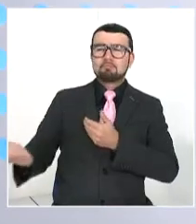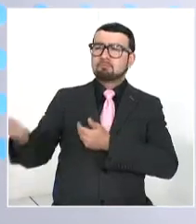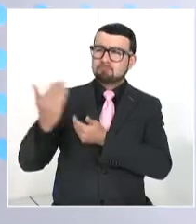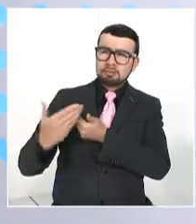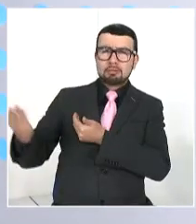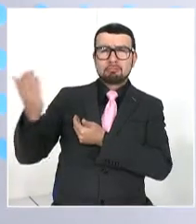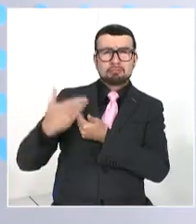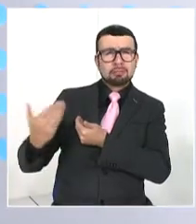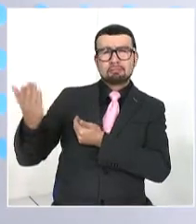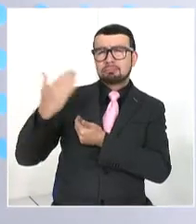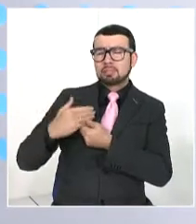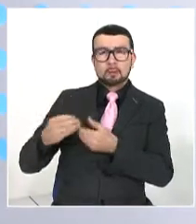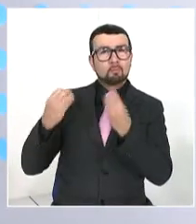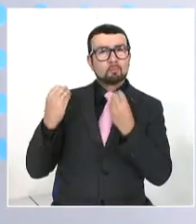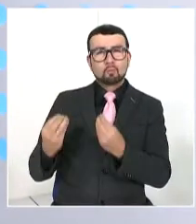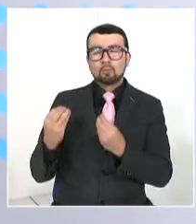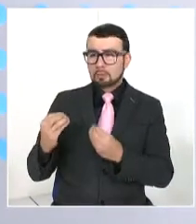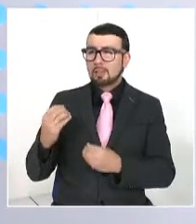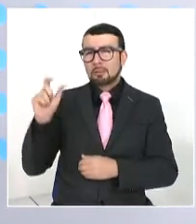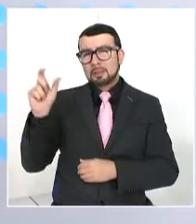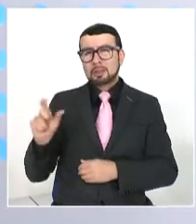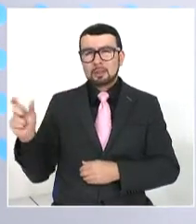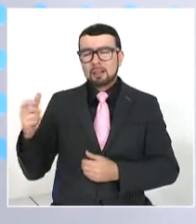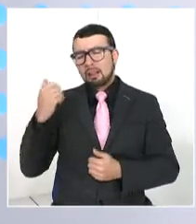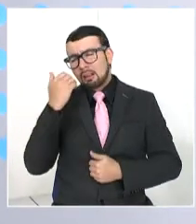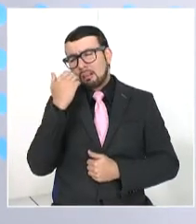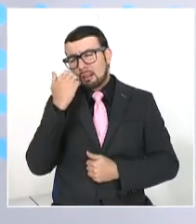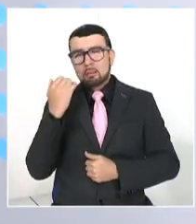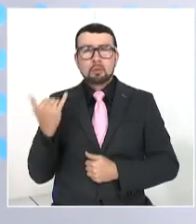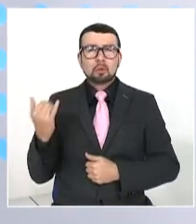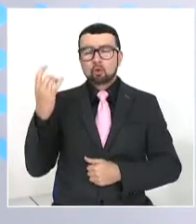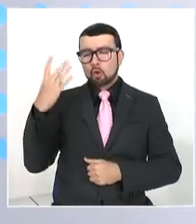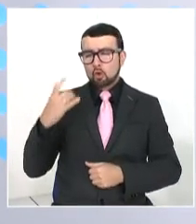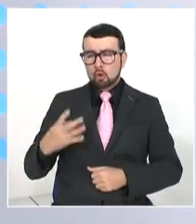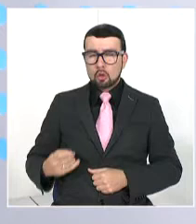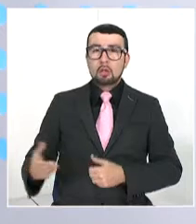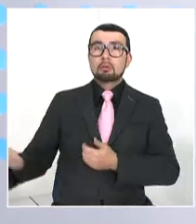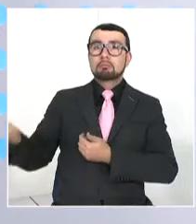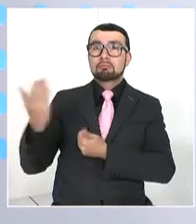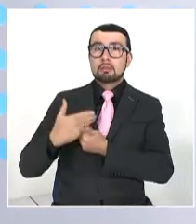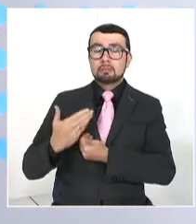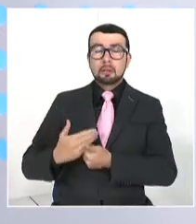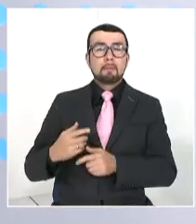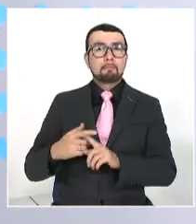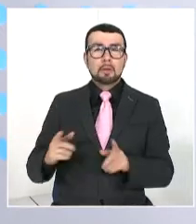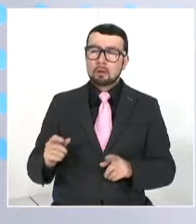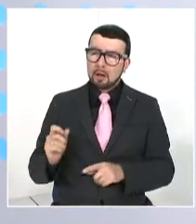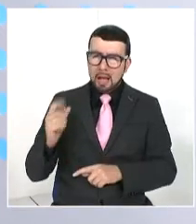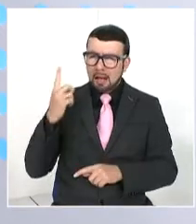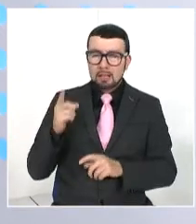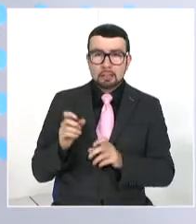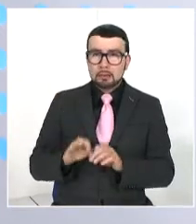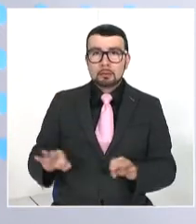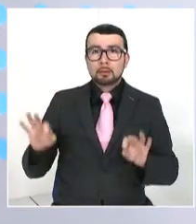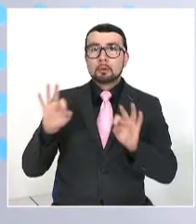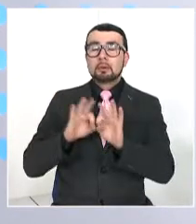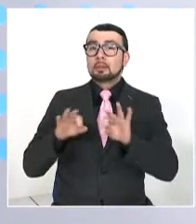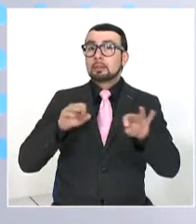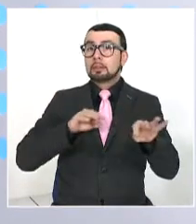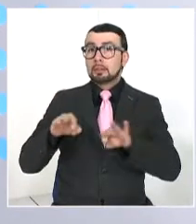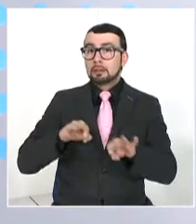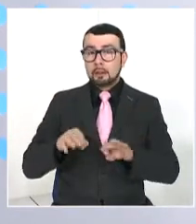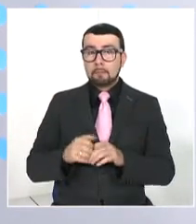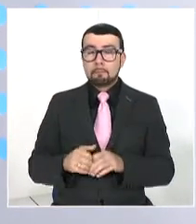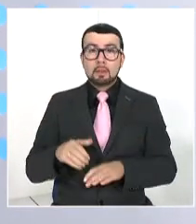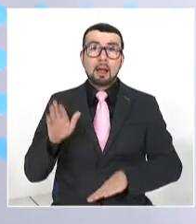se quejan mucho por esto, pero hay que tener algo muy presente y es muy importante. Muchas veces